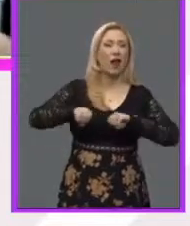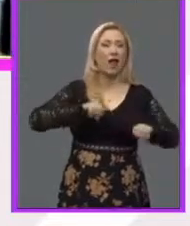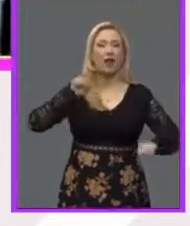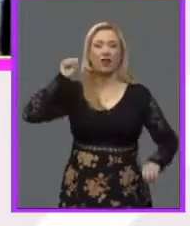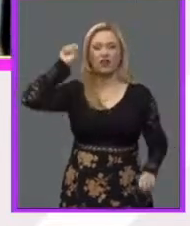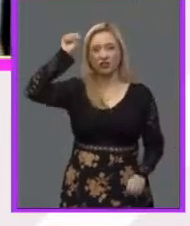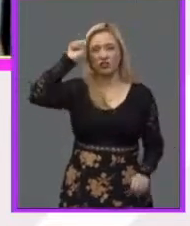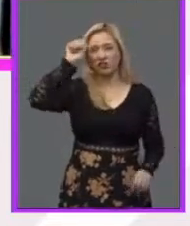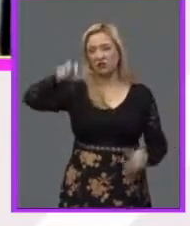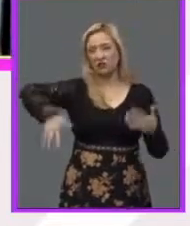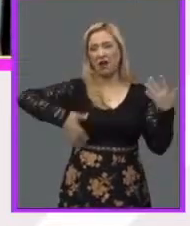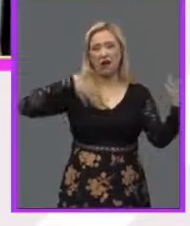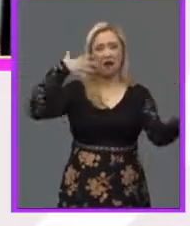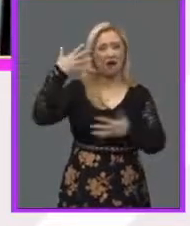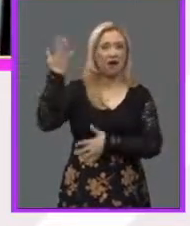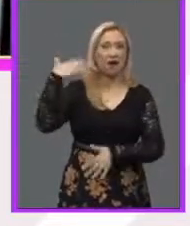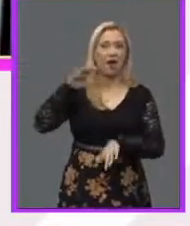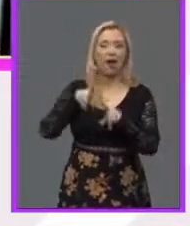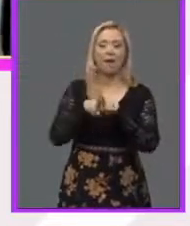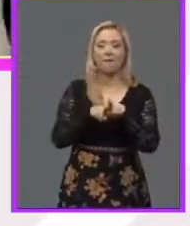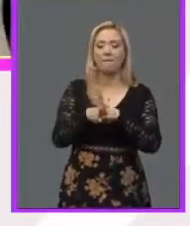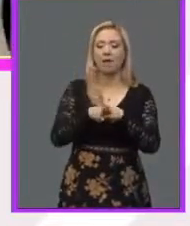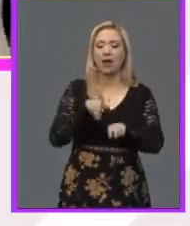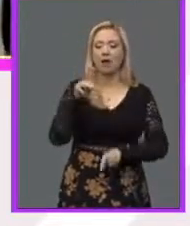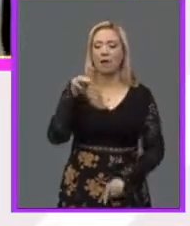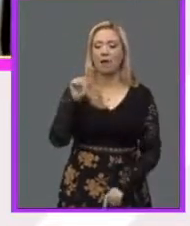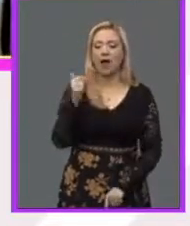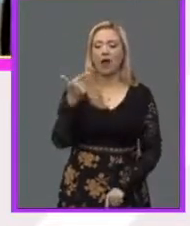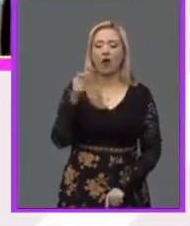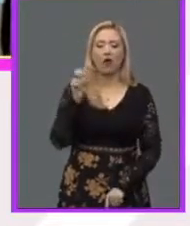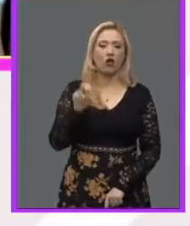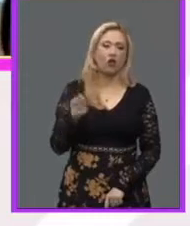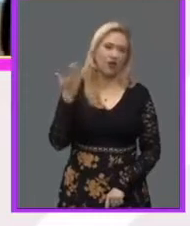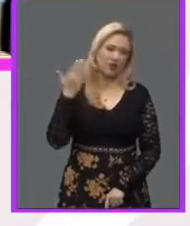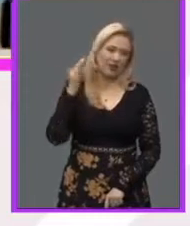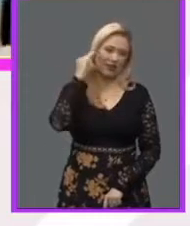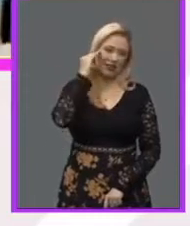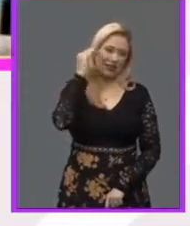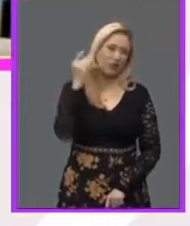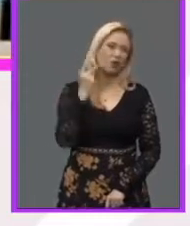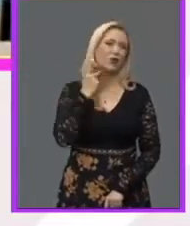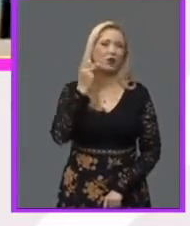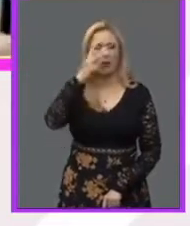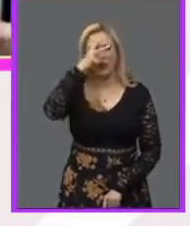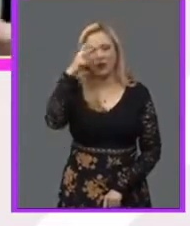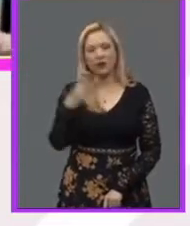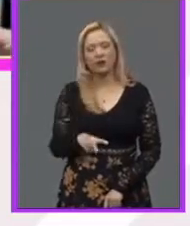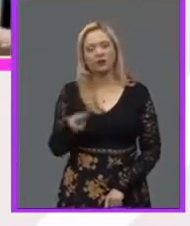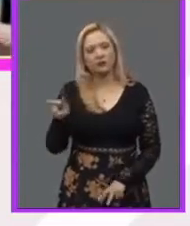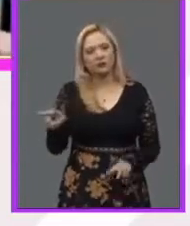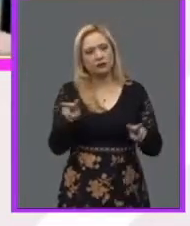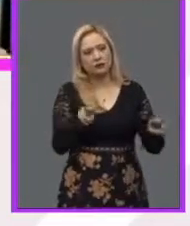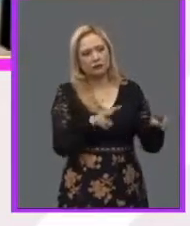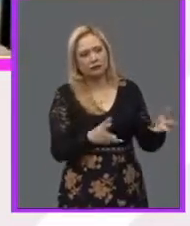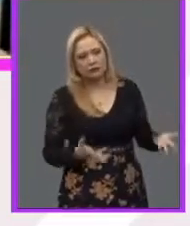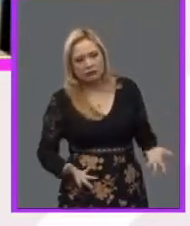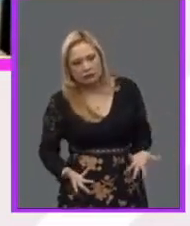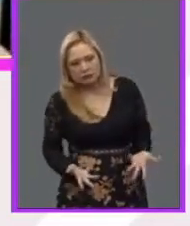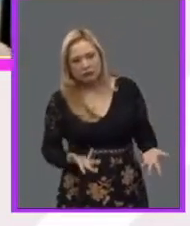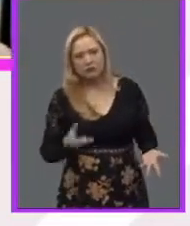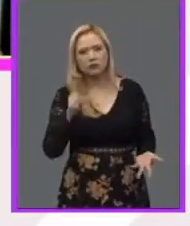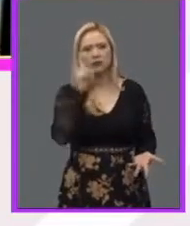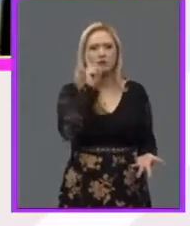las condiciones en las que estaban los trabajadores y las trabajadoras, porque también habían mujeres, pues muchas veces tenían que